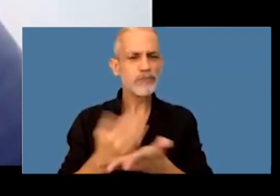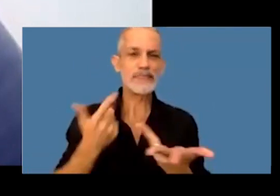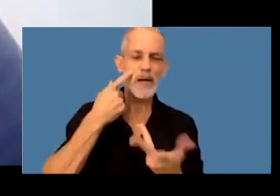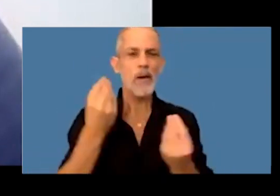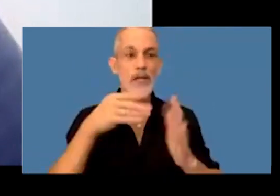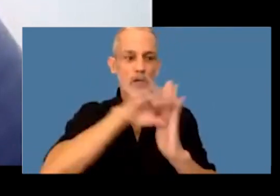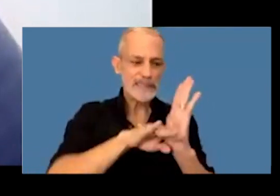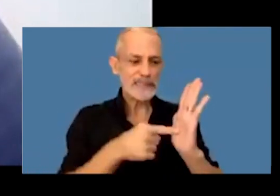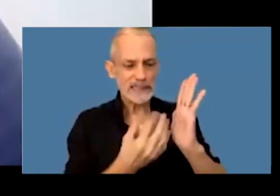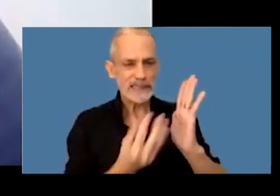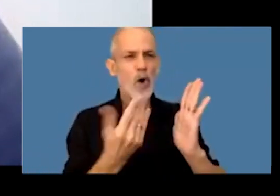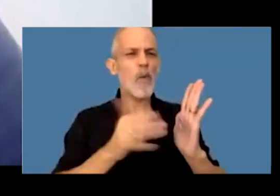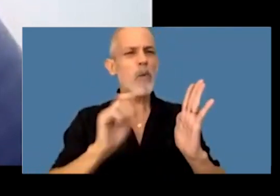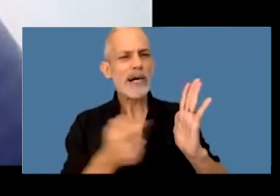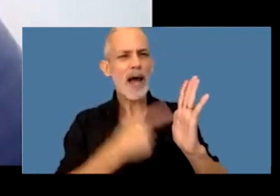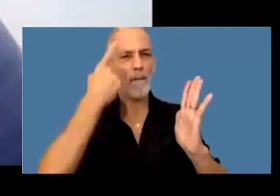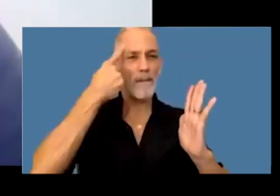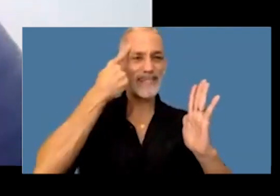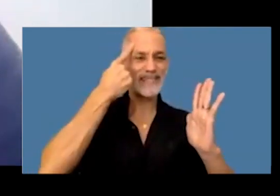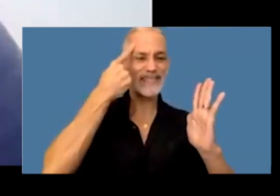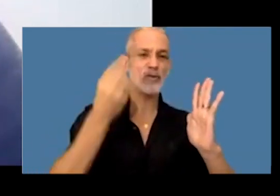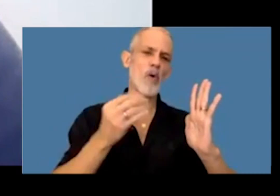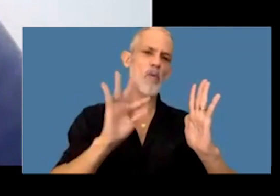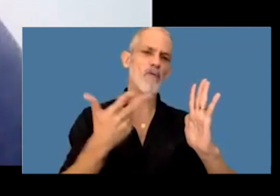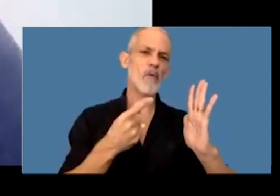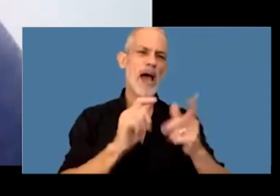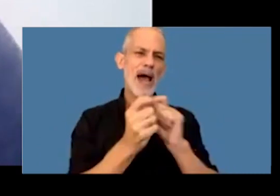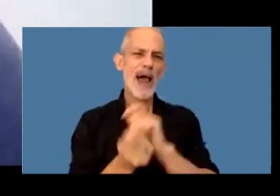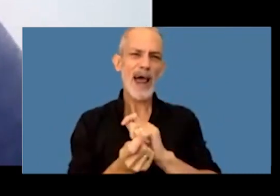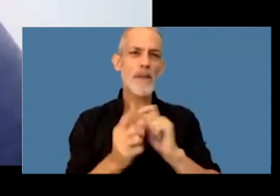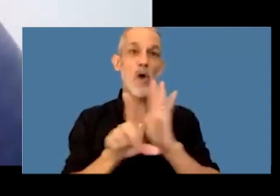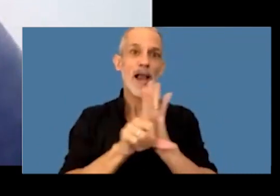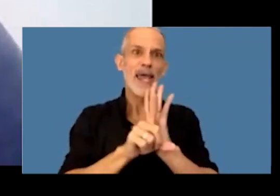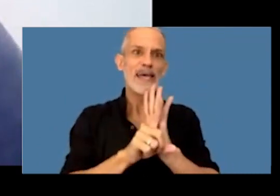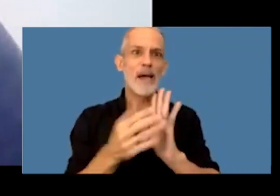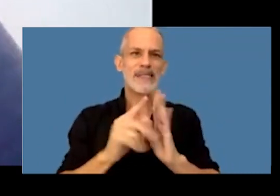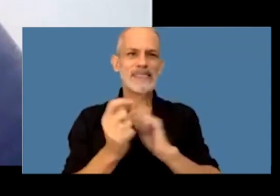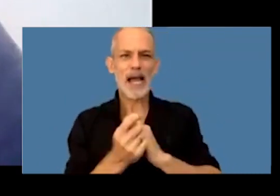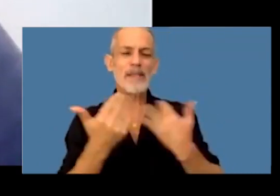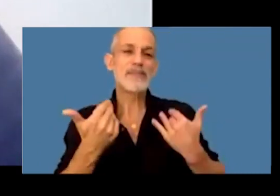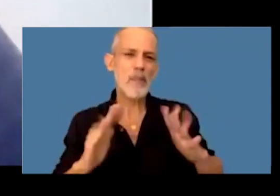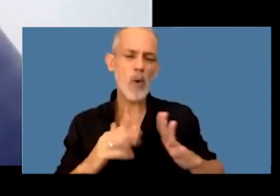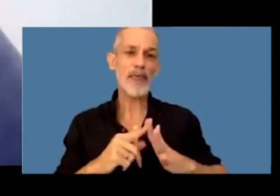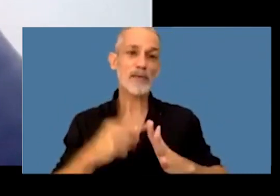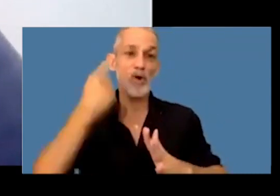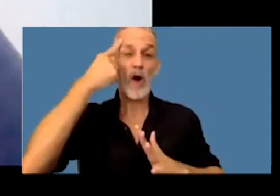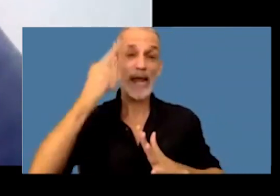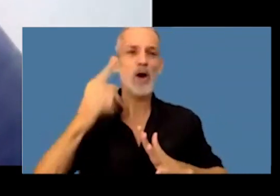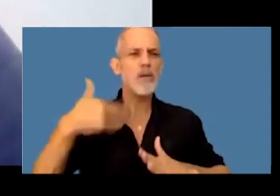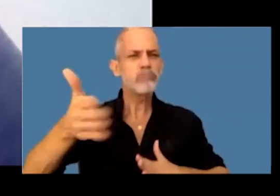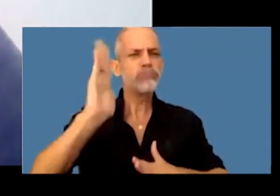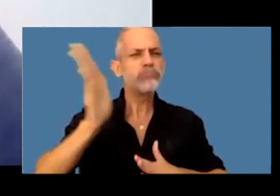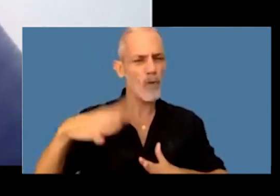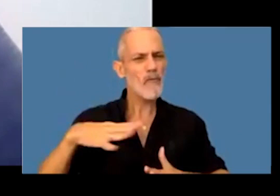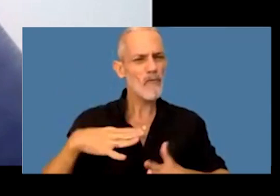normativas, pensando también en hacer modificaciones de leyes, así que creo que por delante va a haber mucho trabajo